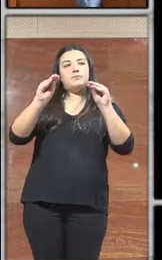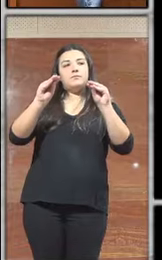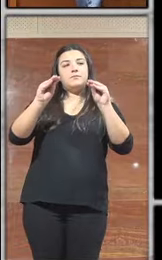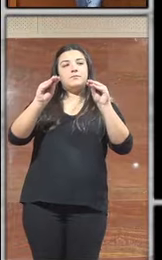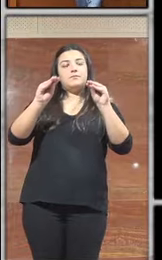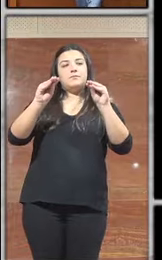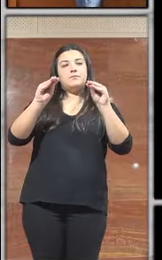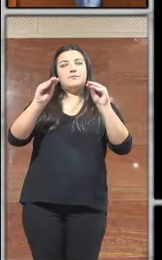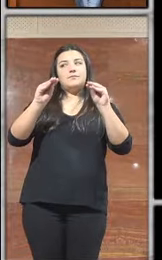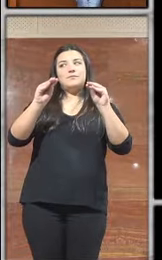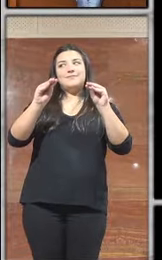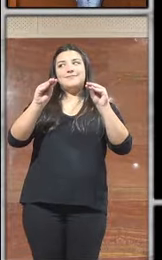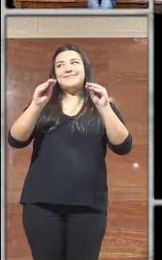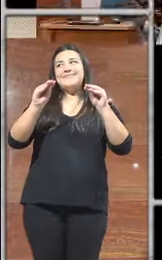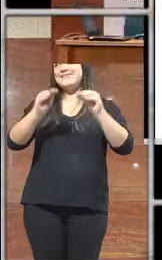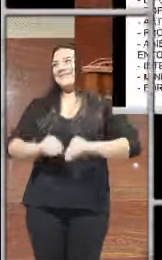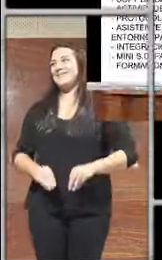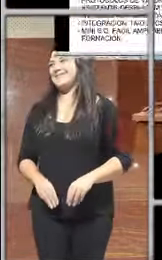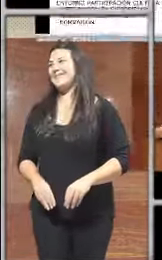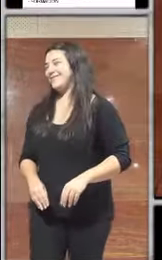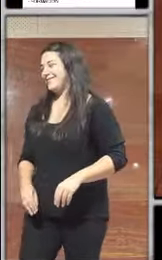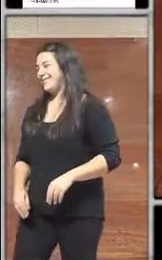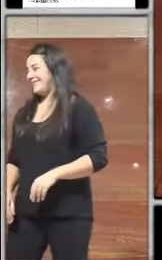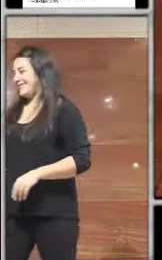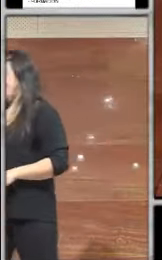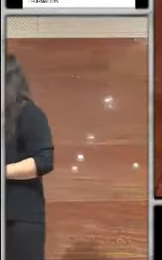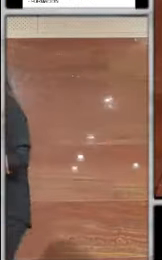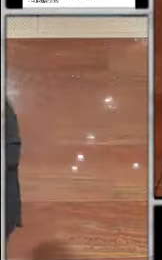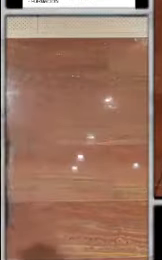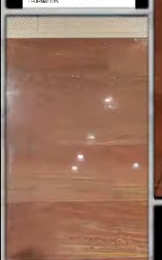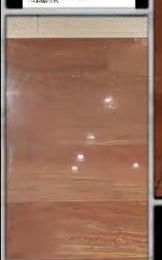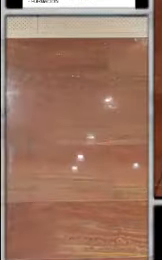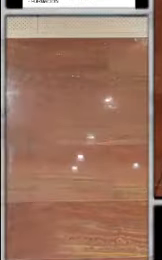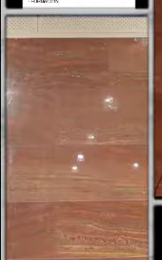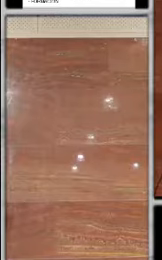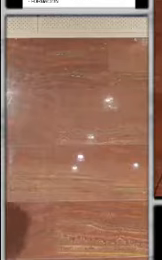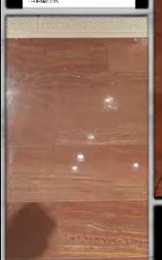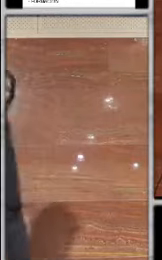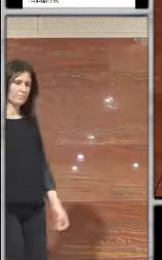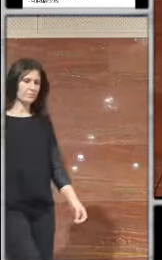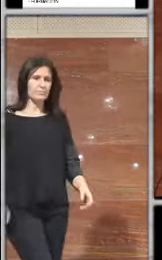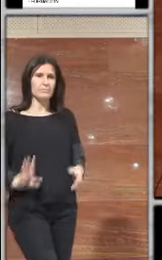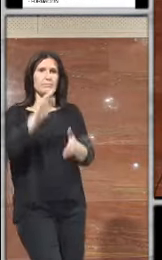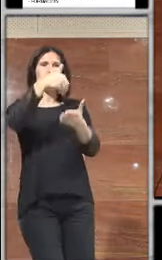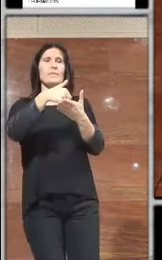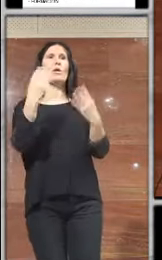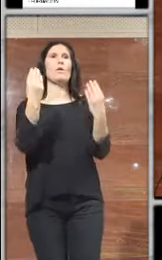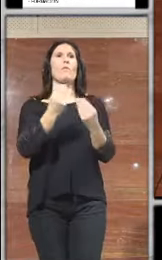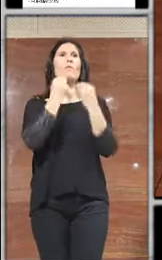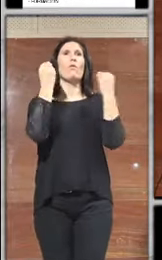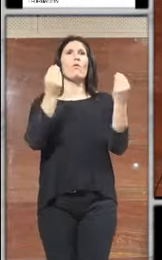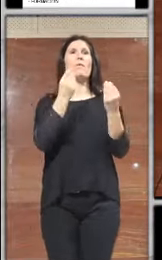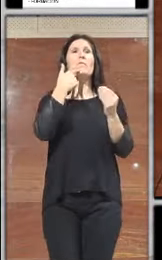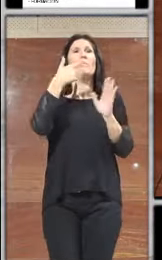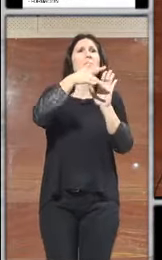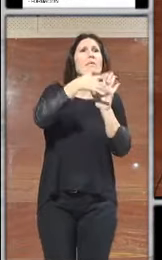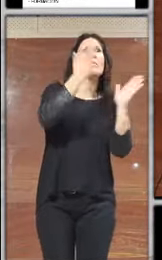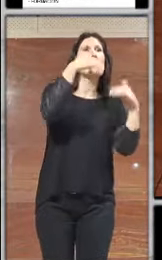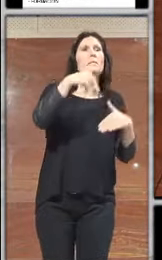Que, bueno, no está mucho más explicado, pero parecía que había interés también en trabajar conjuntamente para formarnos unos a otros,